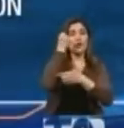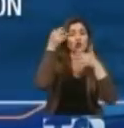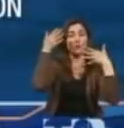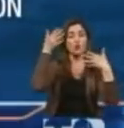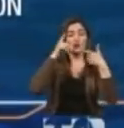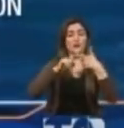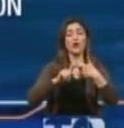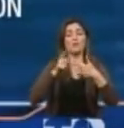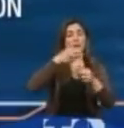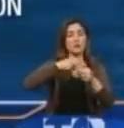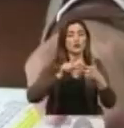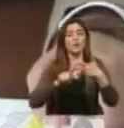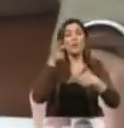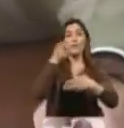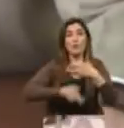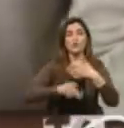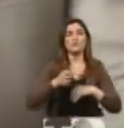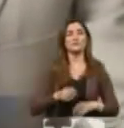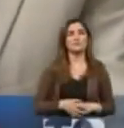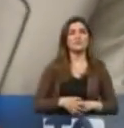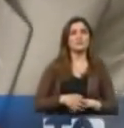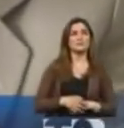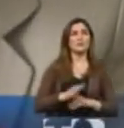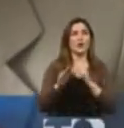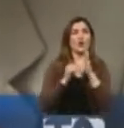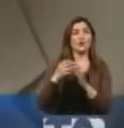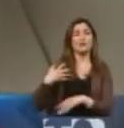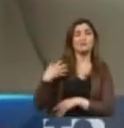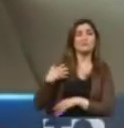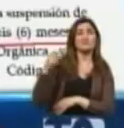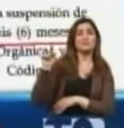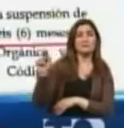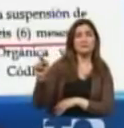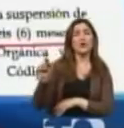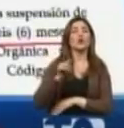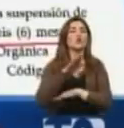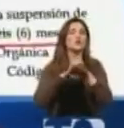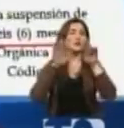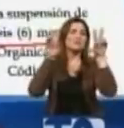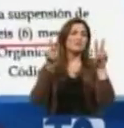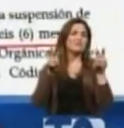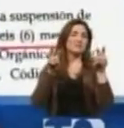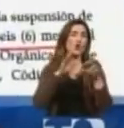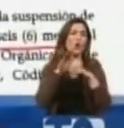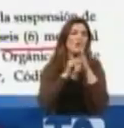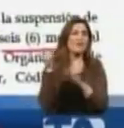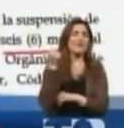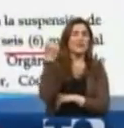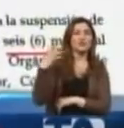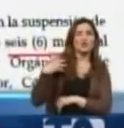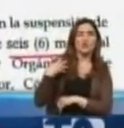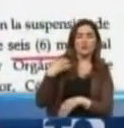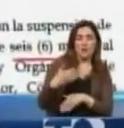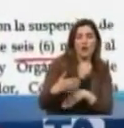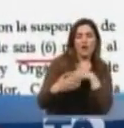políticos o de participación y multas. La acción de queja que llegó en contra de Patricio Vaca Mancheno se debería a una supuesta vulneración de derechos y garantías al